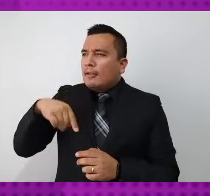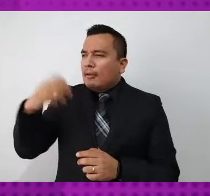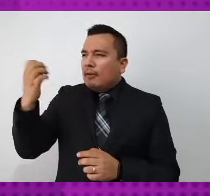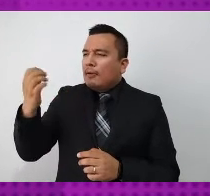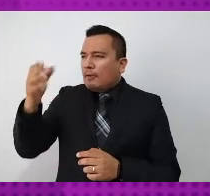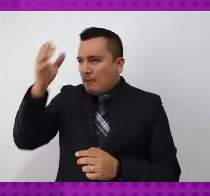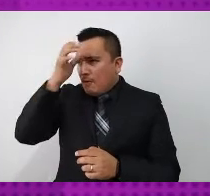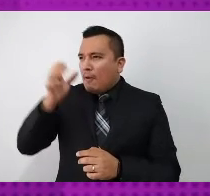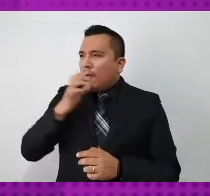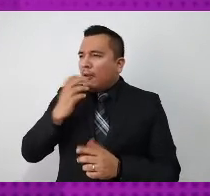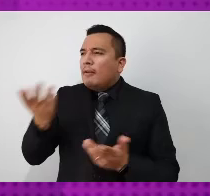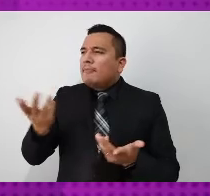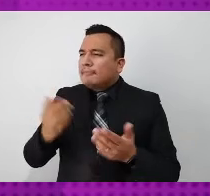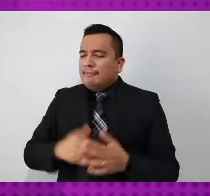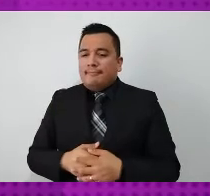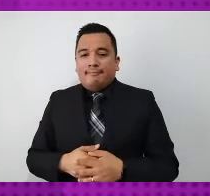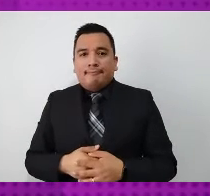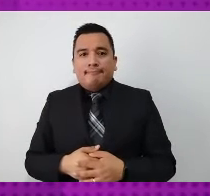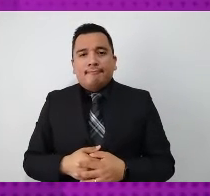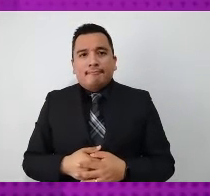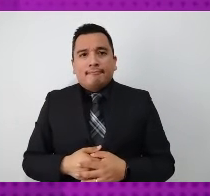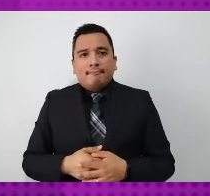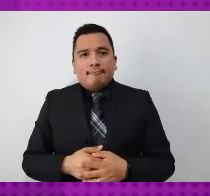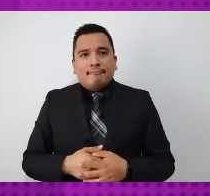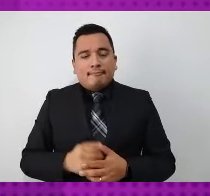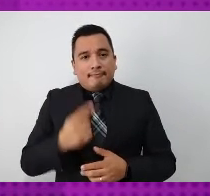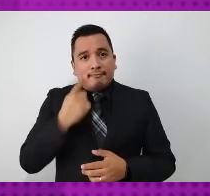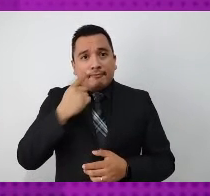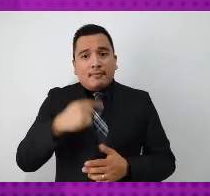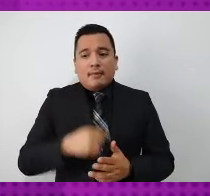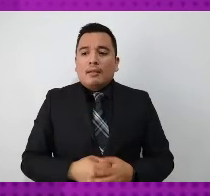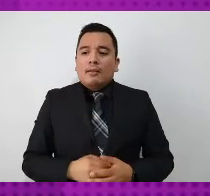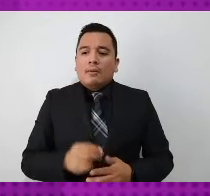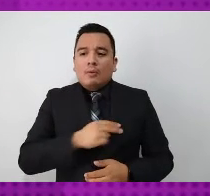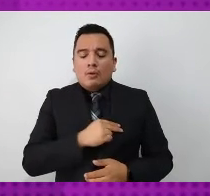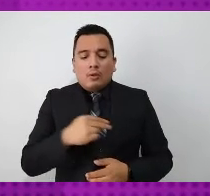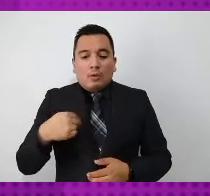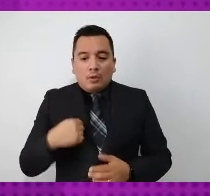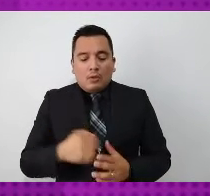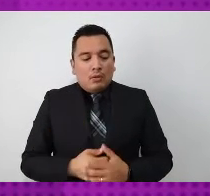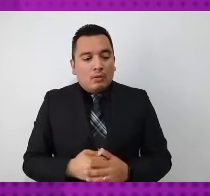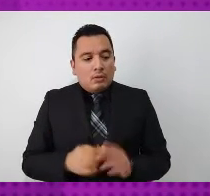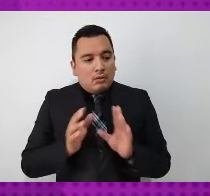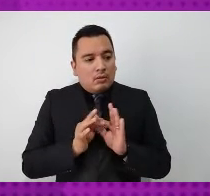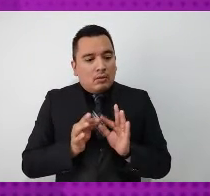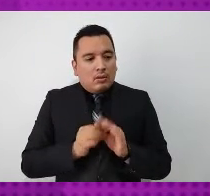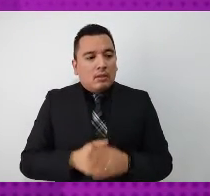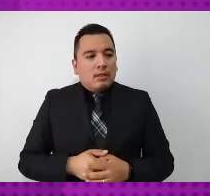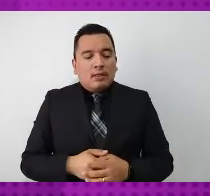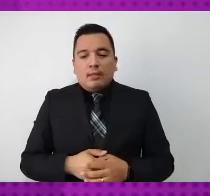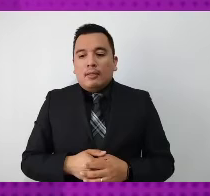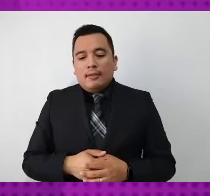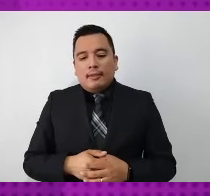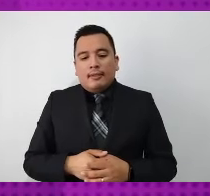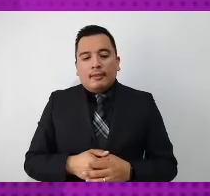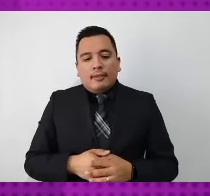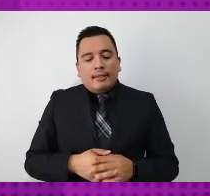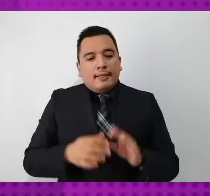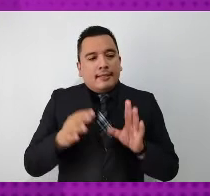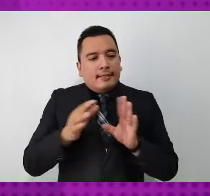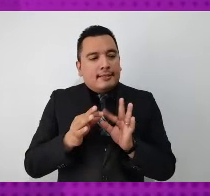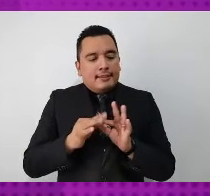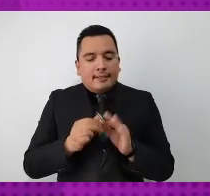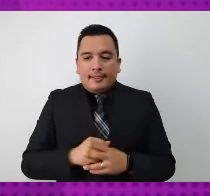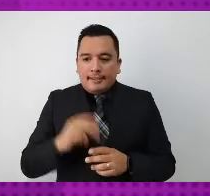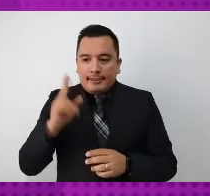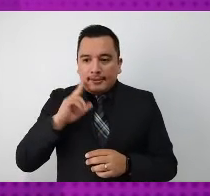bueno en la mesa se colocó particularmente una preocupación que está relacionada con